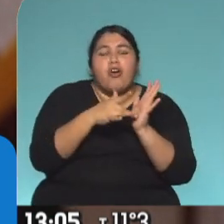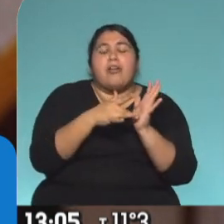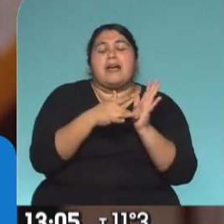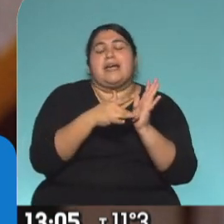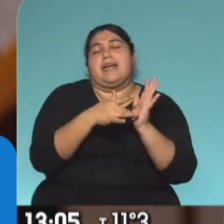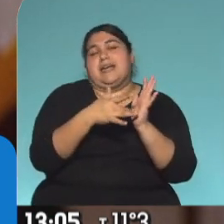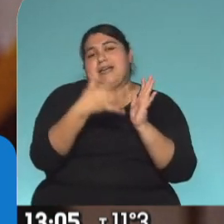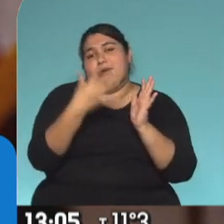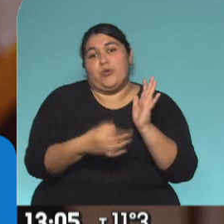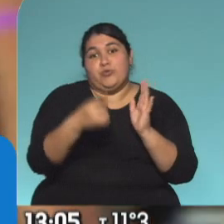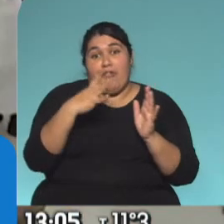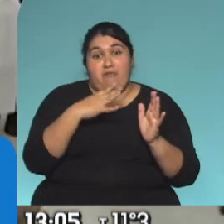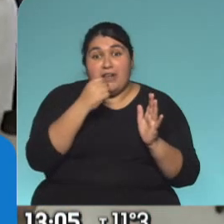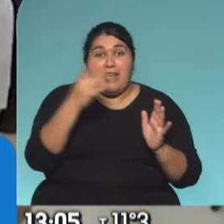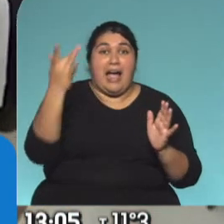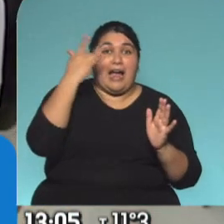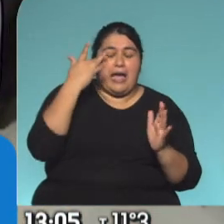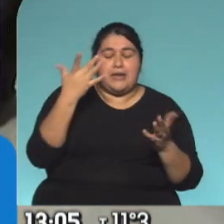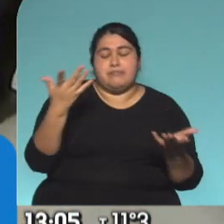Bueno, falta que se toque la cara y ya está, ¿no?